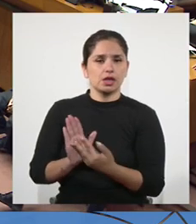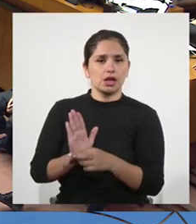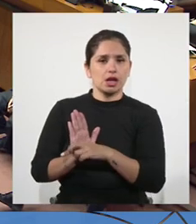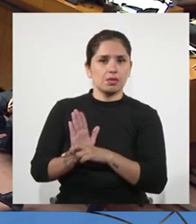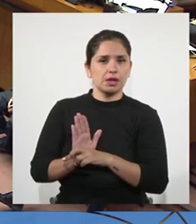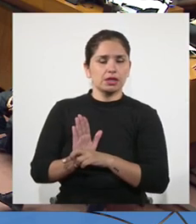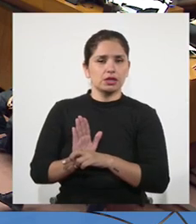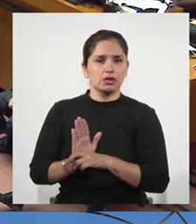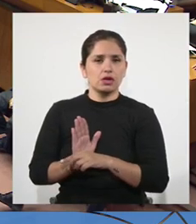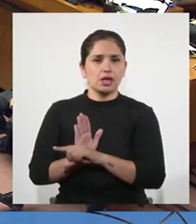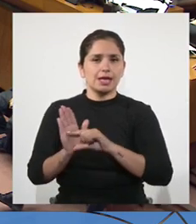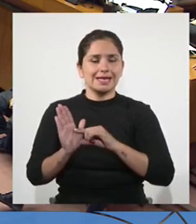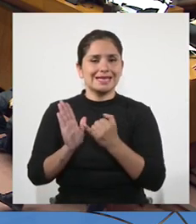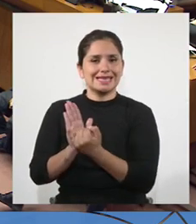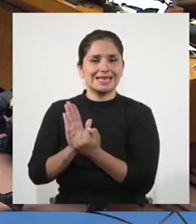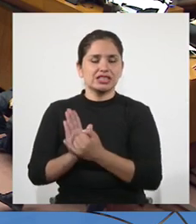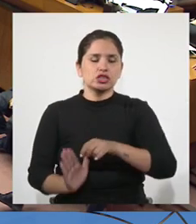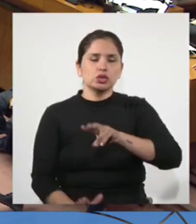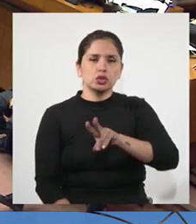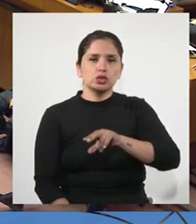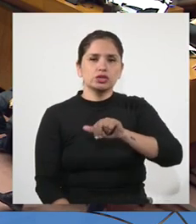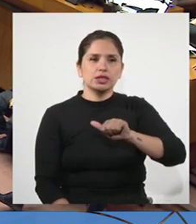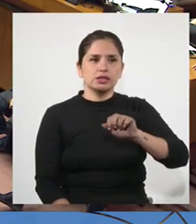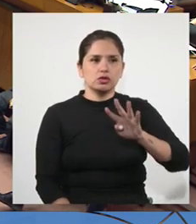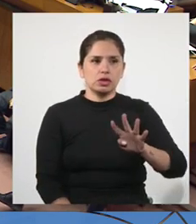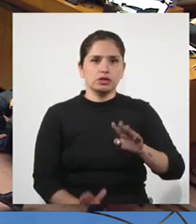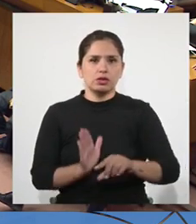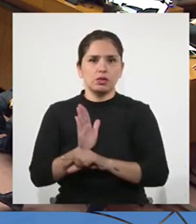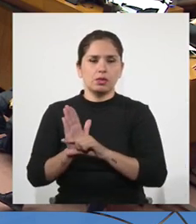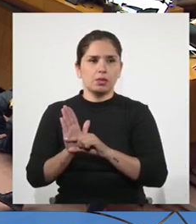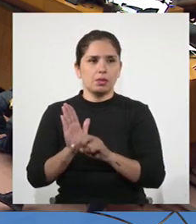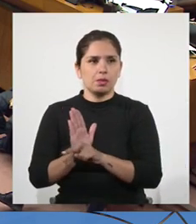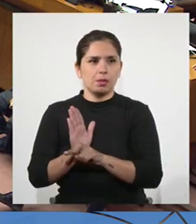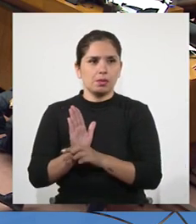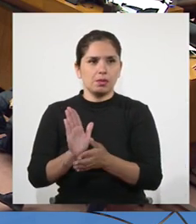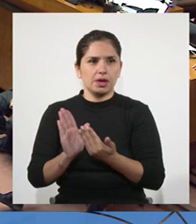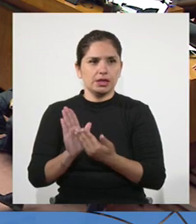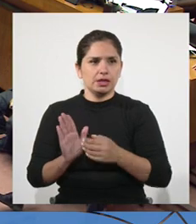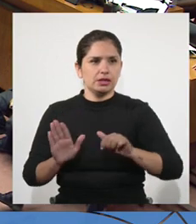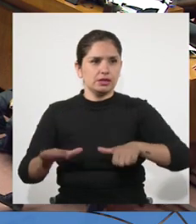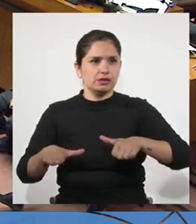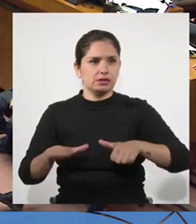Dosa y cuatro, indicación, página 16, glosa 9.